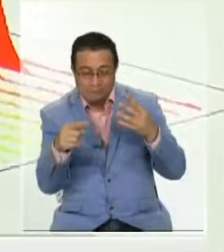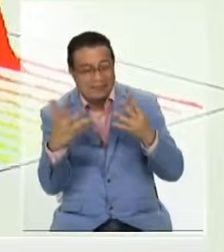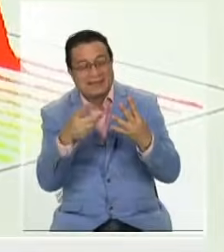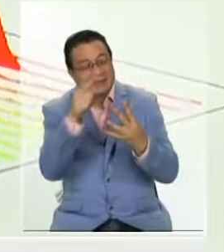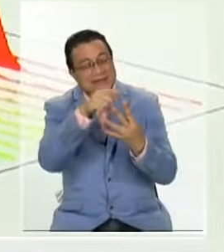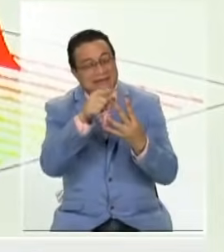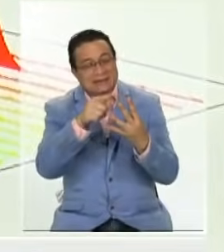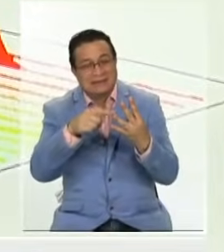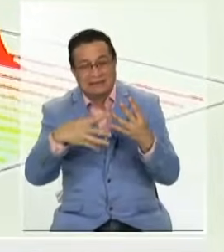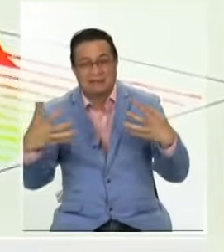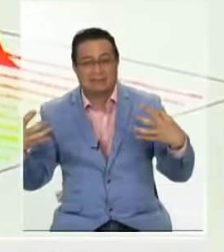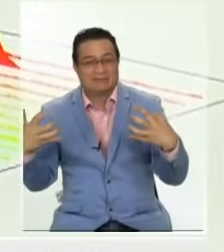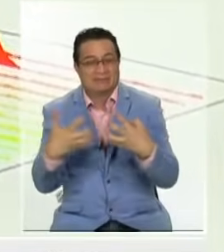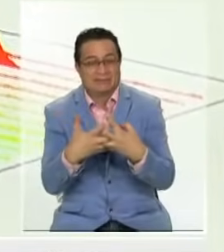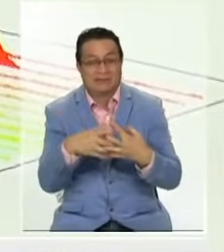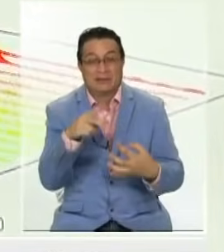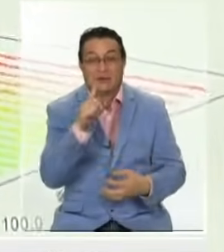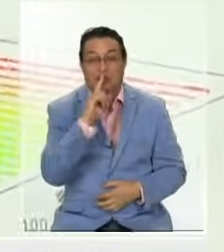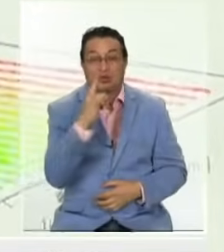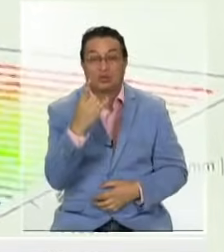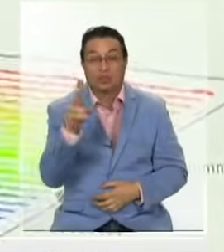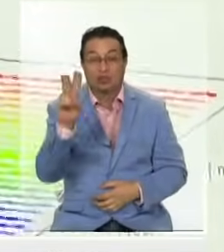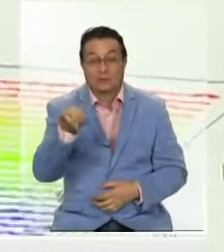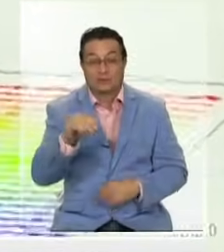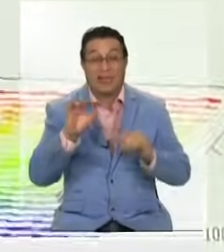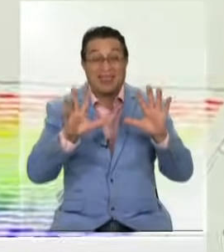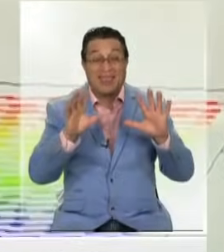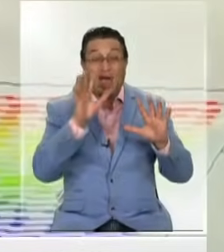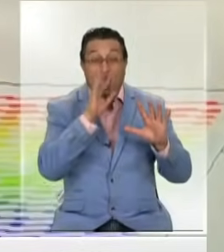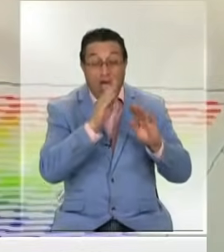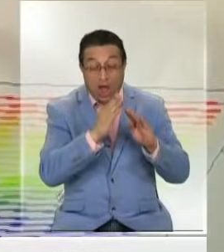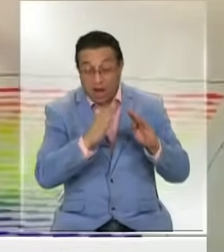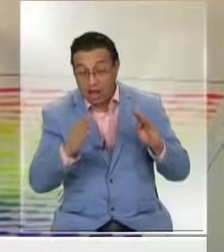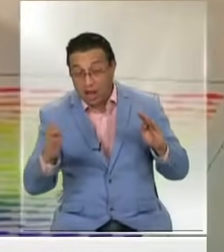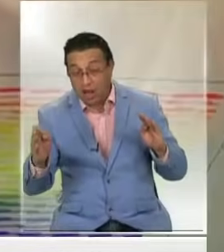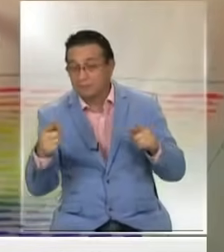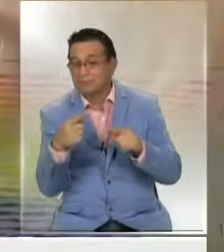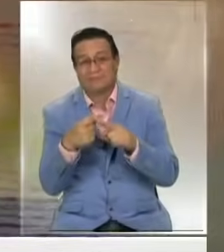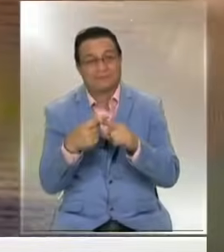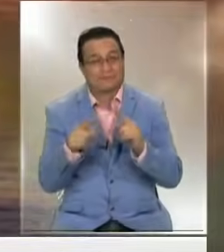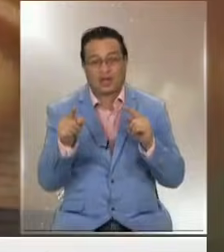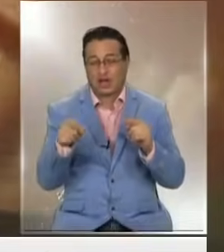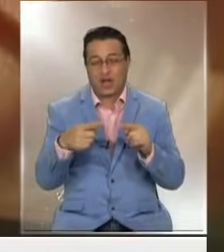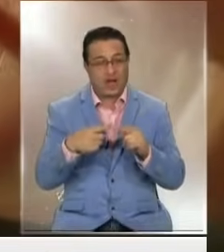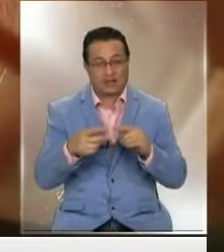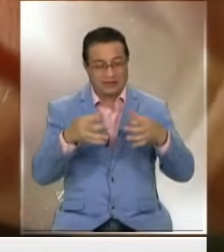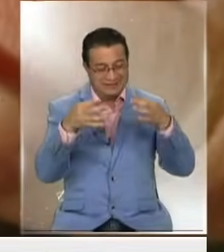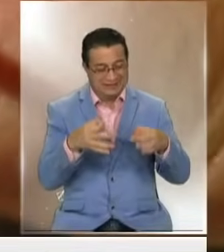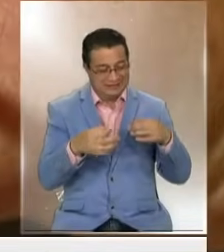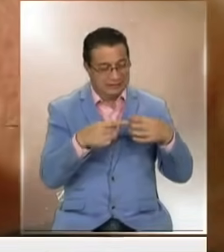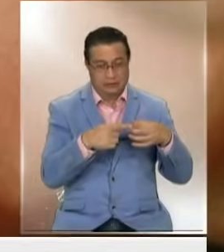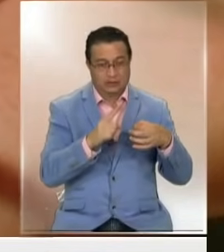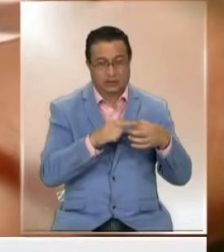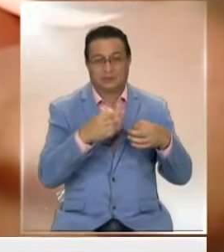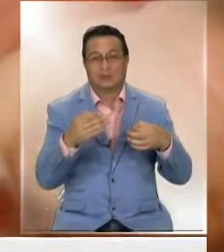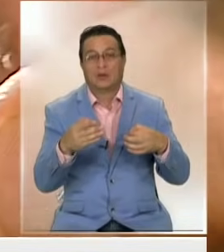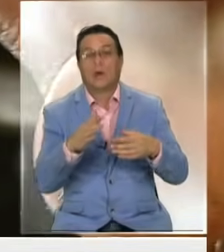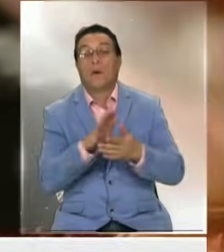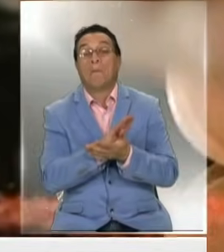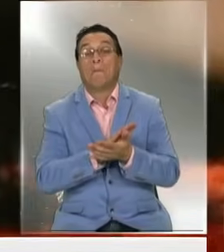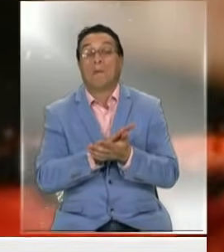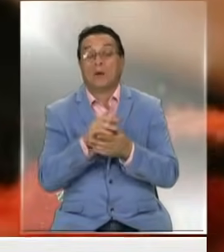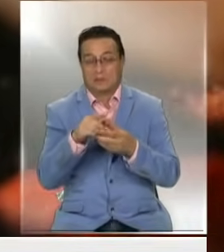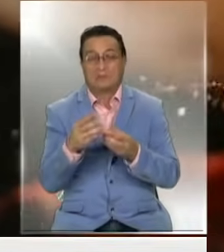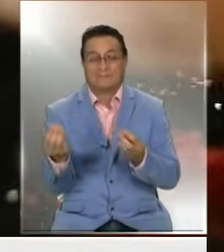muestra de lo que sería Tusi, pero los otros 10 colores serían sustancias ajenas al componente original. Un ejemplo claro